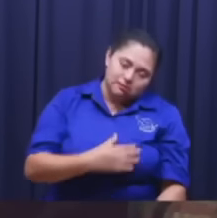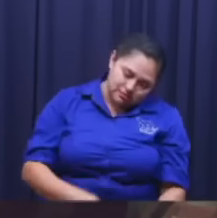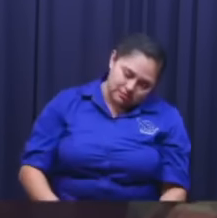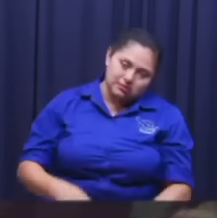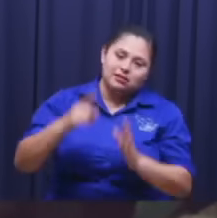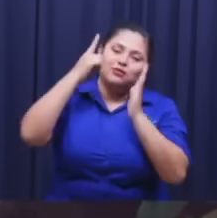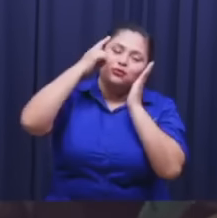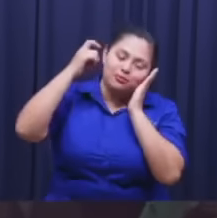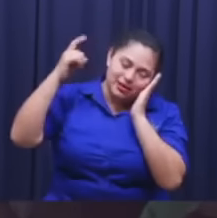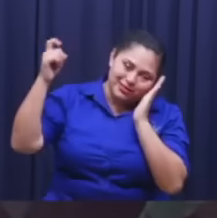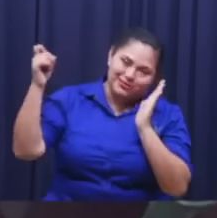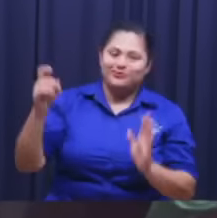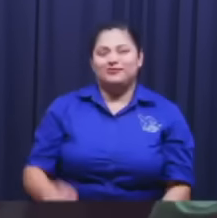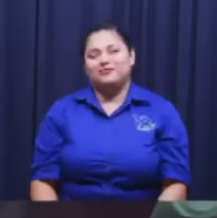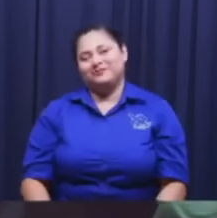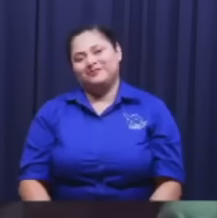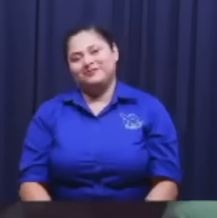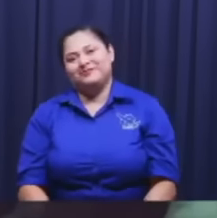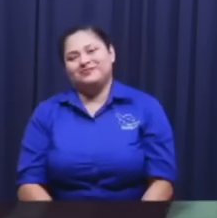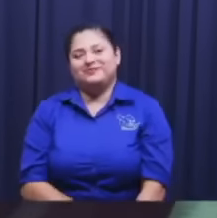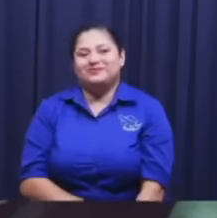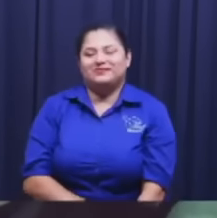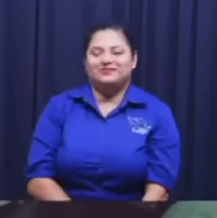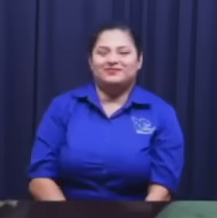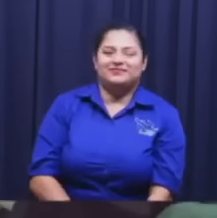Puro Pecosville en el desierto, ¿ah?